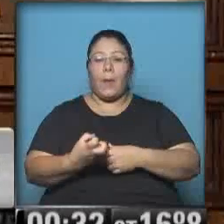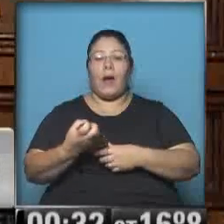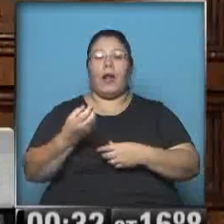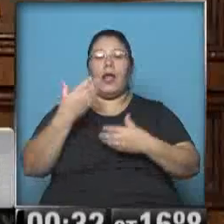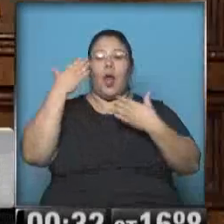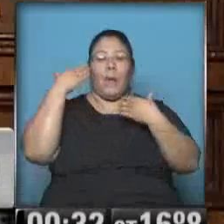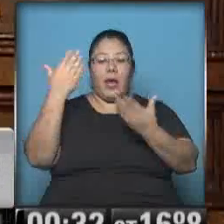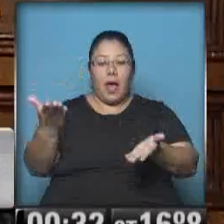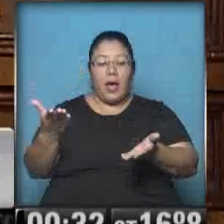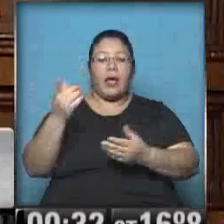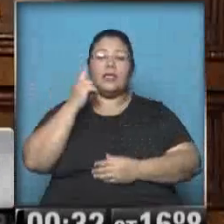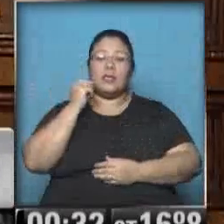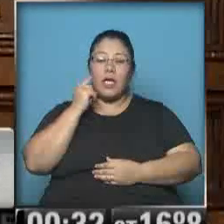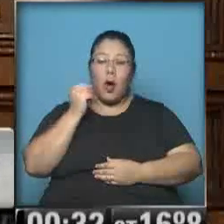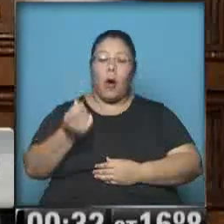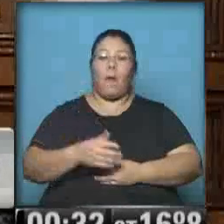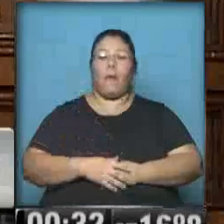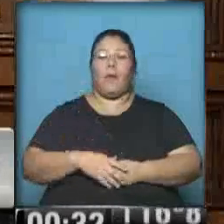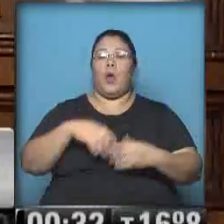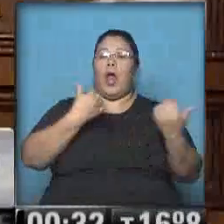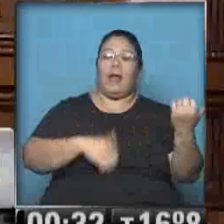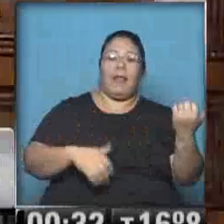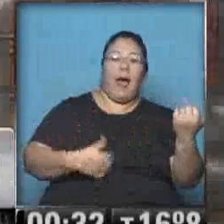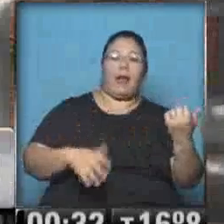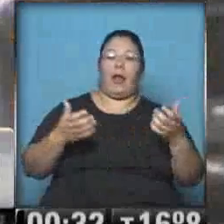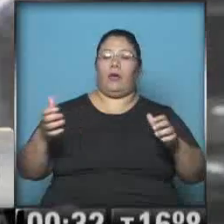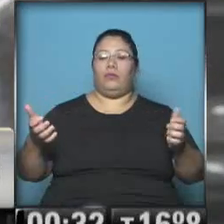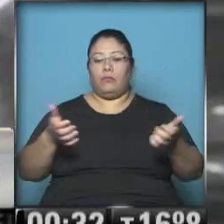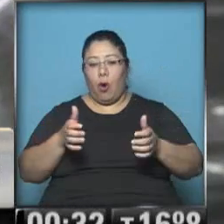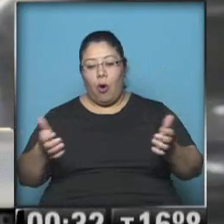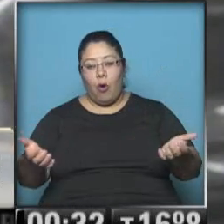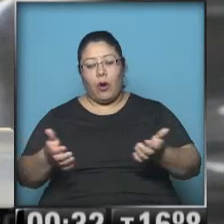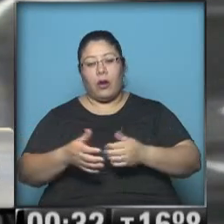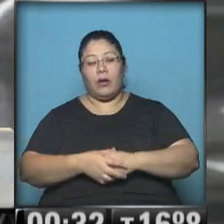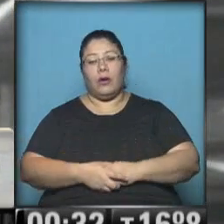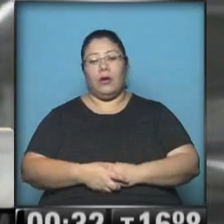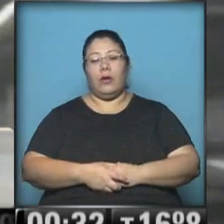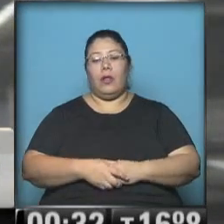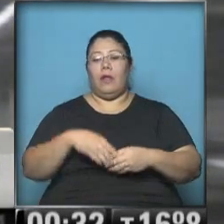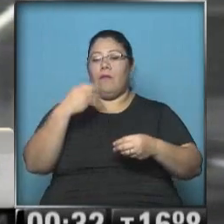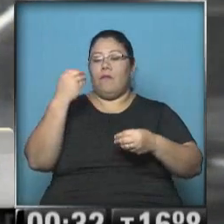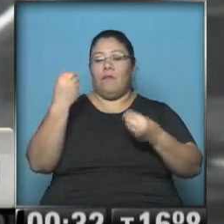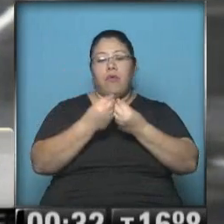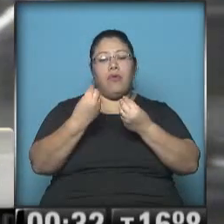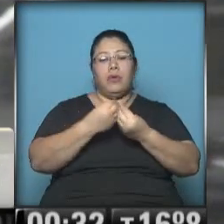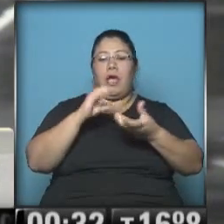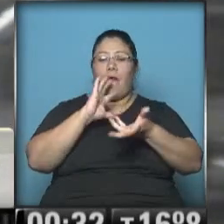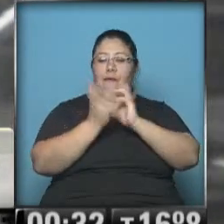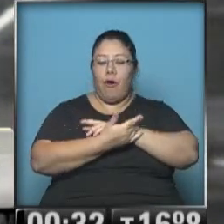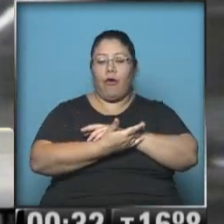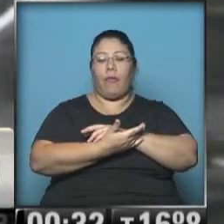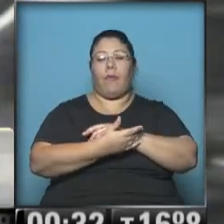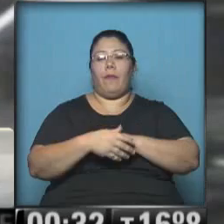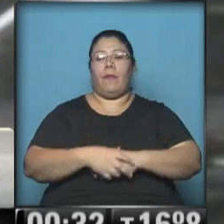evocado y se lo puede homenajear en distintos formatos, con una guitarra, con un bandoneón solo, de distintas maneras, pero el formato tradicional de Aníbal Troilo es su